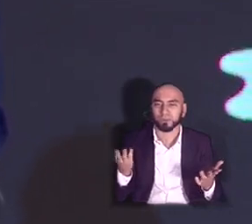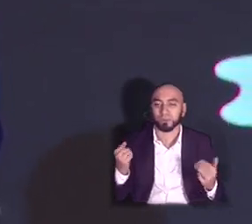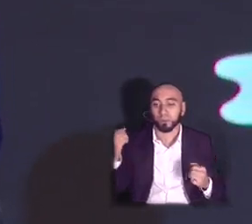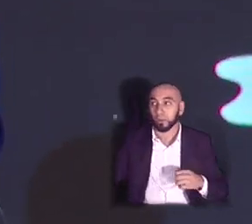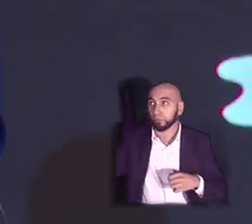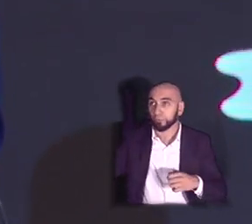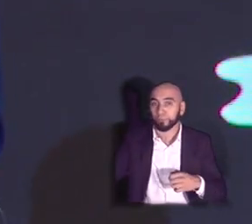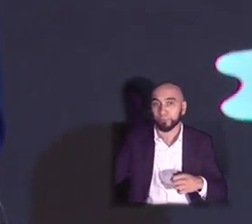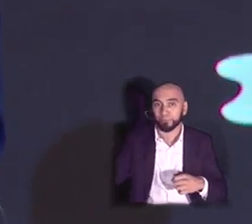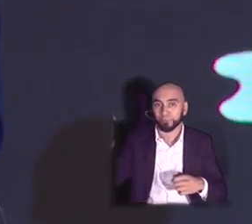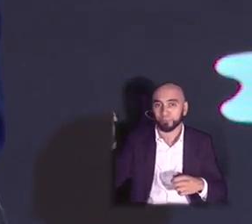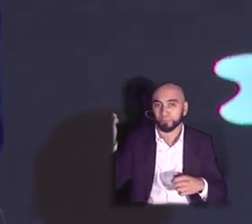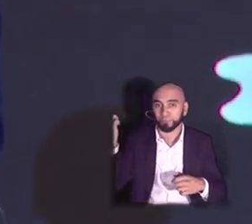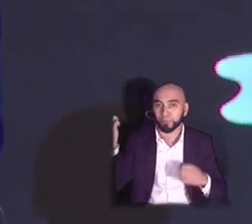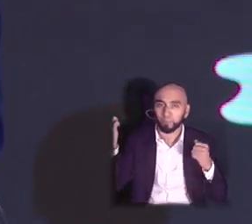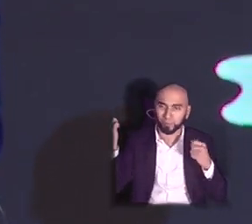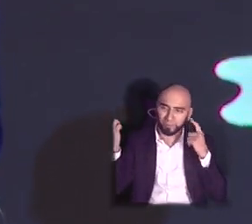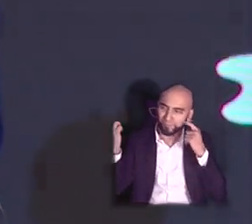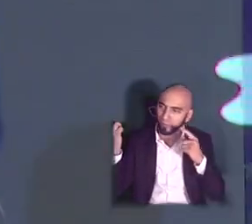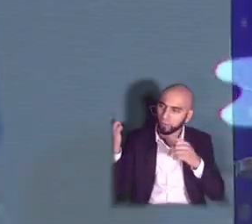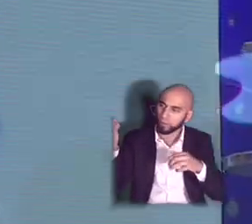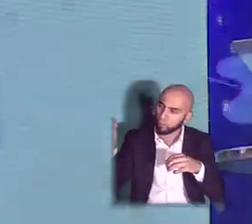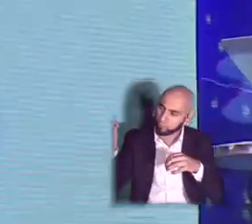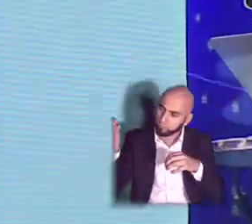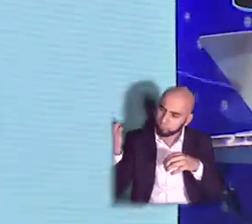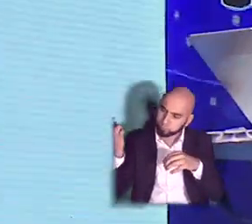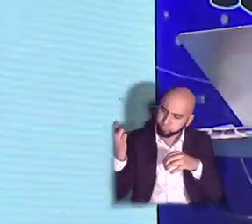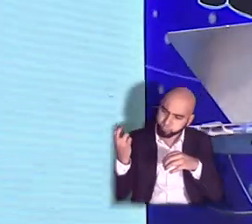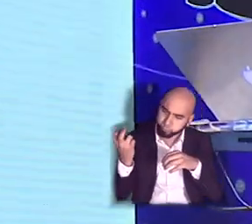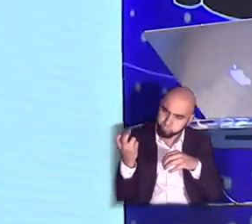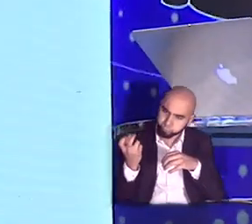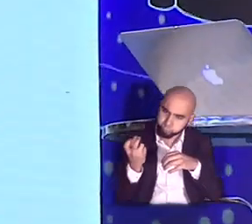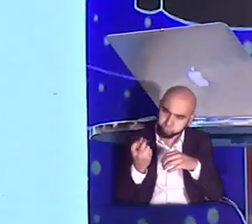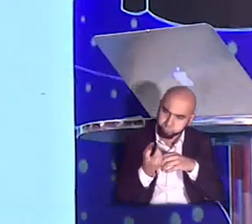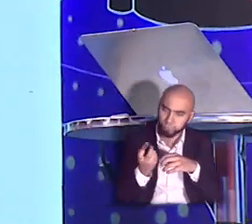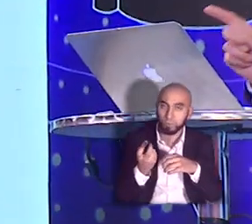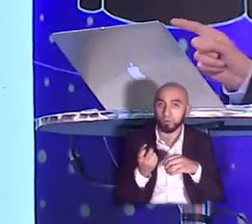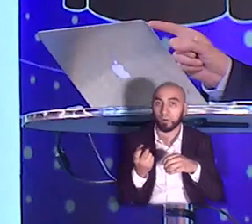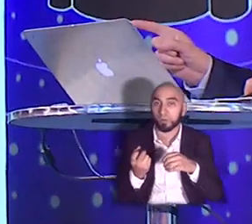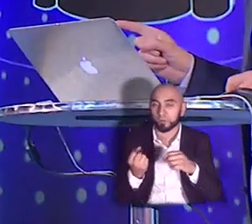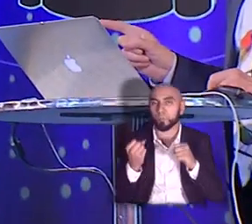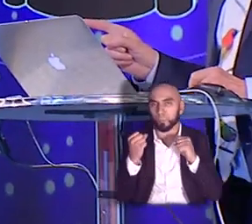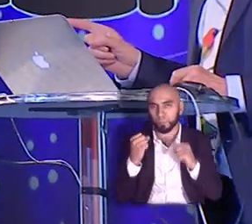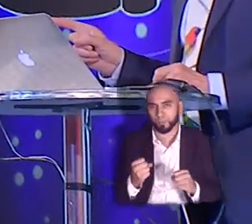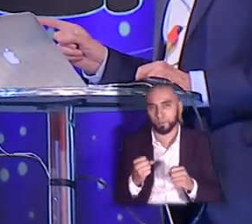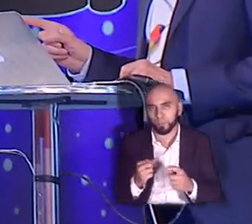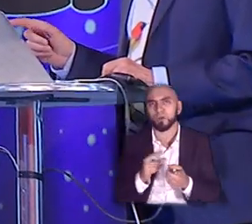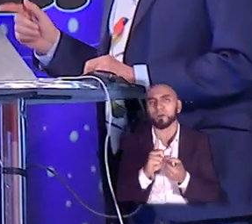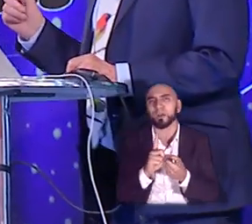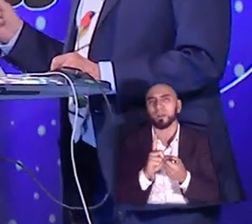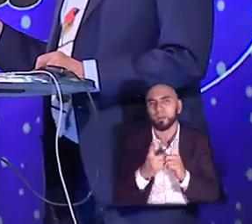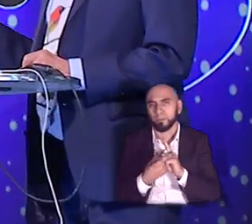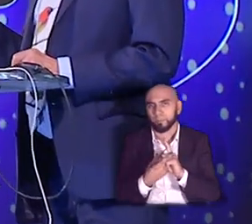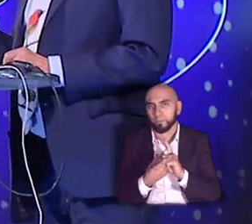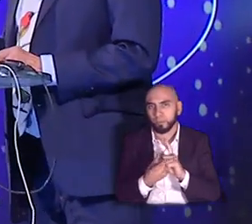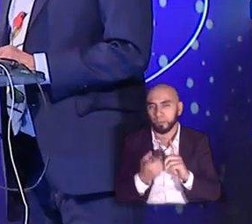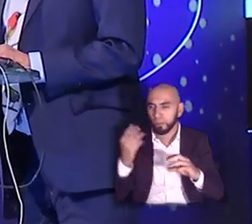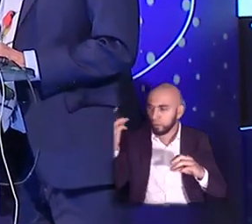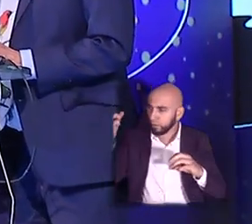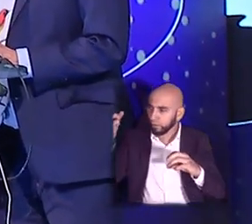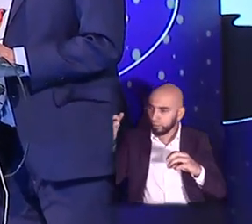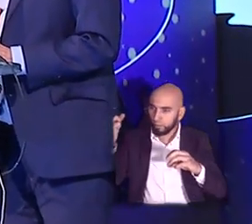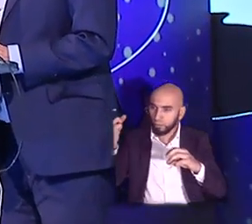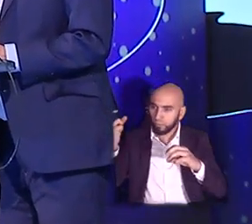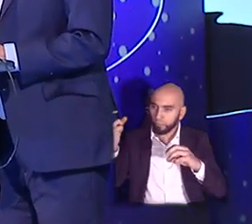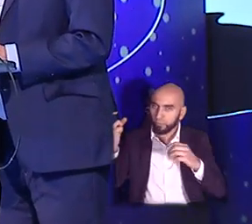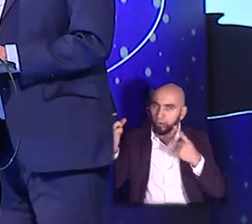del cometa va a interseccionar con nosotros. Si es así, podemos cambiar el órbito del proyectil haciéndolo acelerar